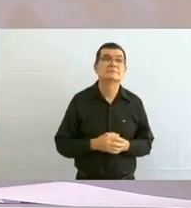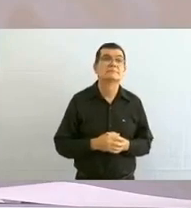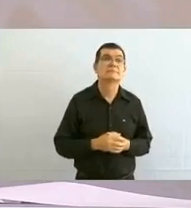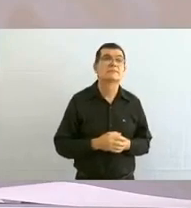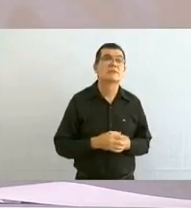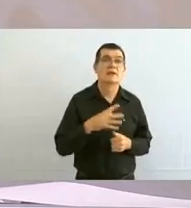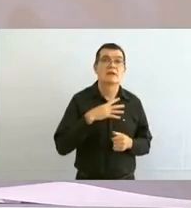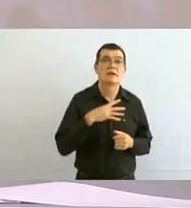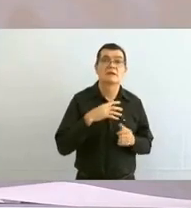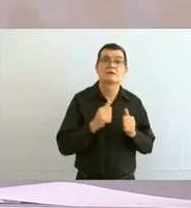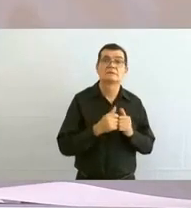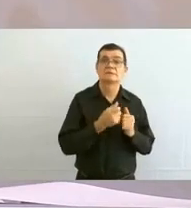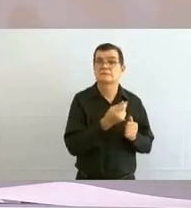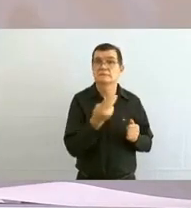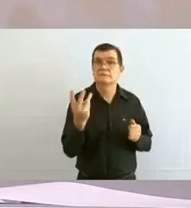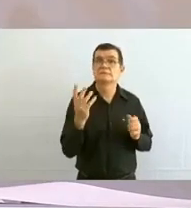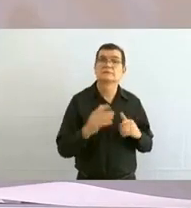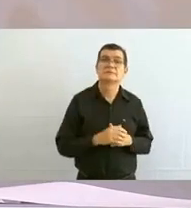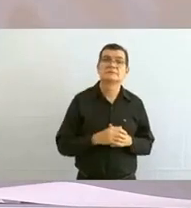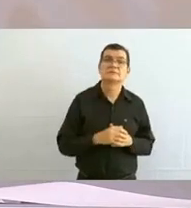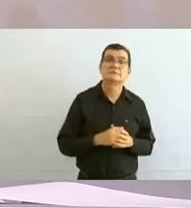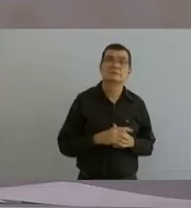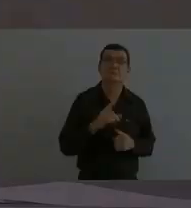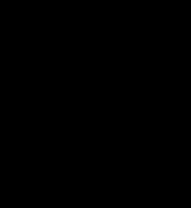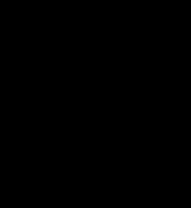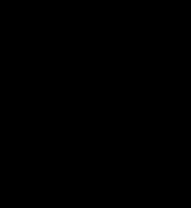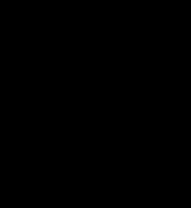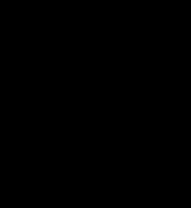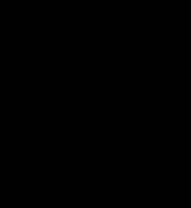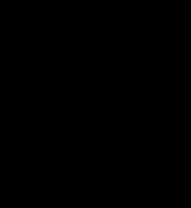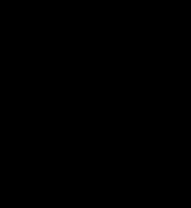Los conservadores, después de que Santana